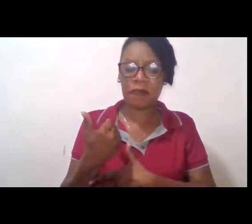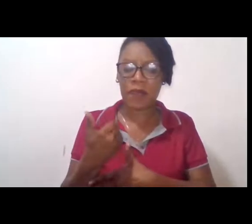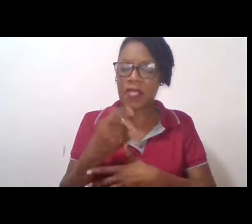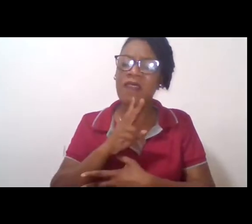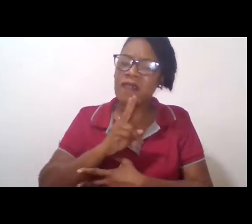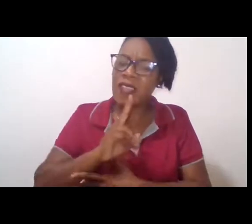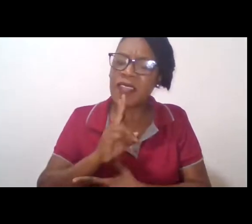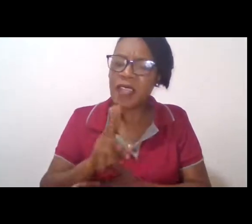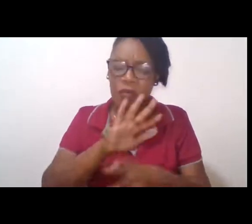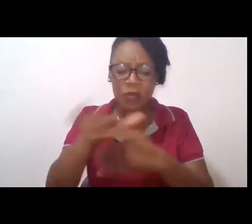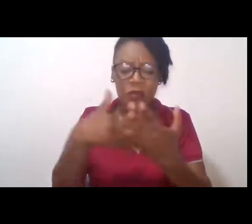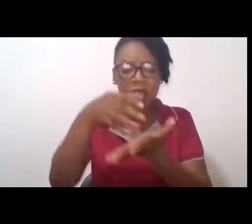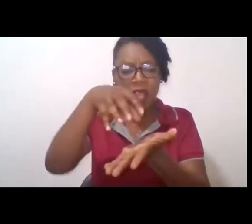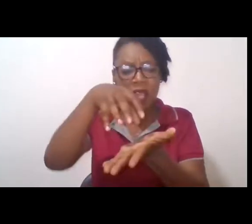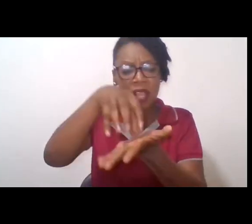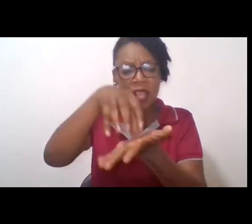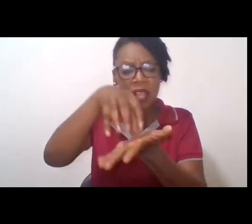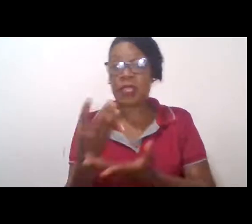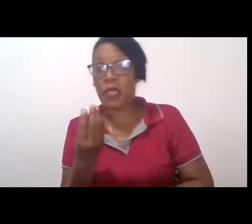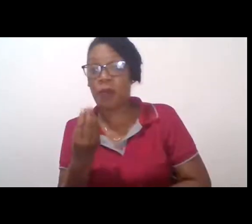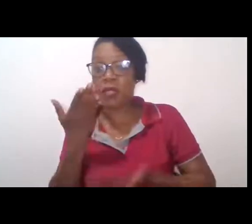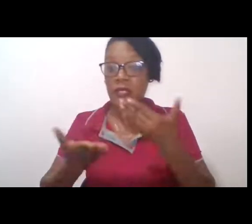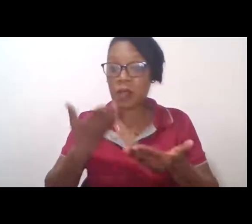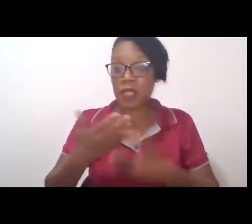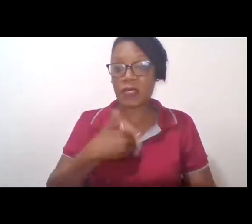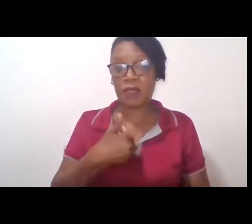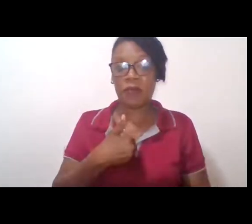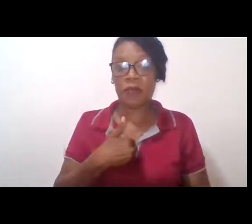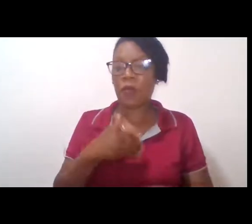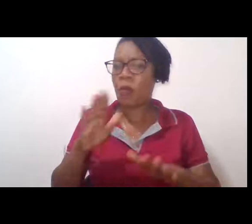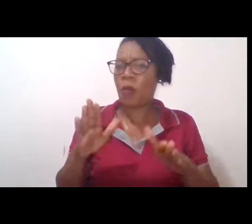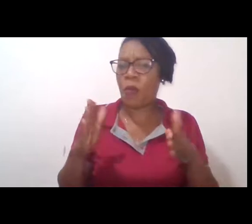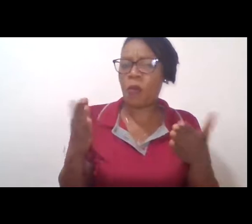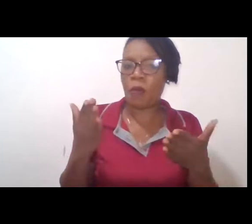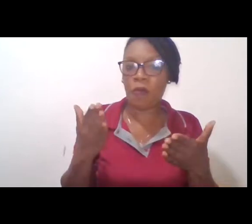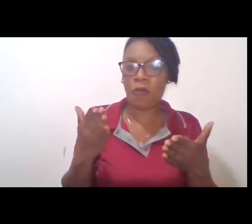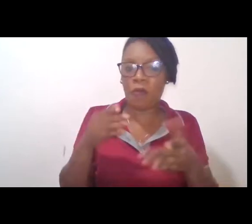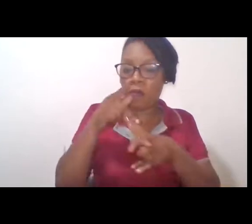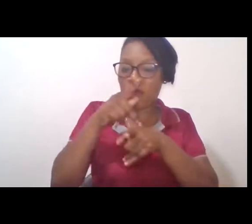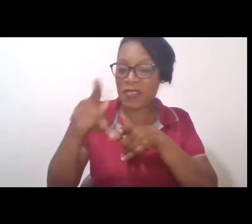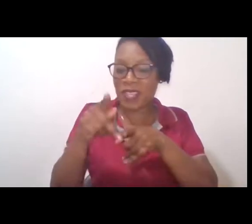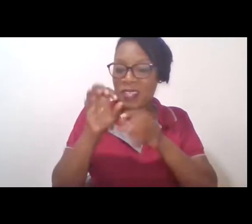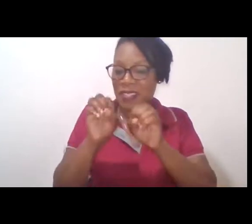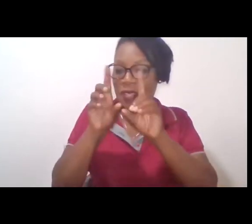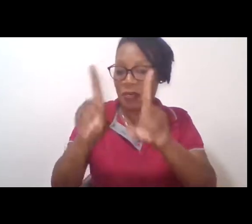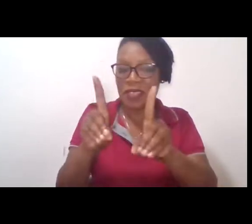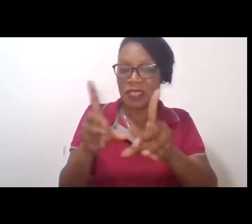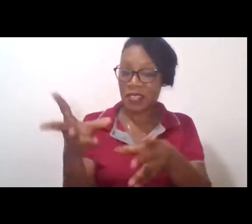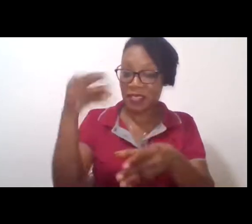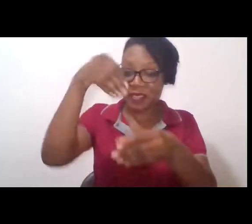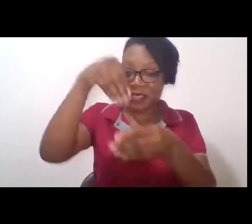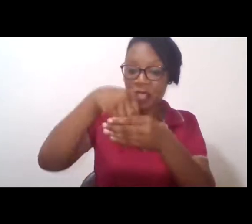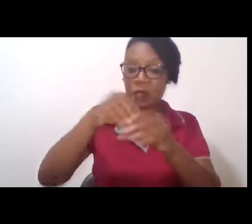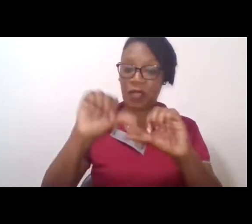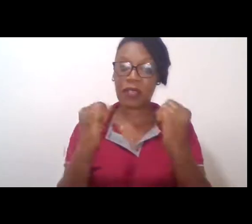las dudas y también temores que nosotros podemos tener como profesionales en educación dentro de nuestras